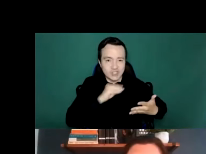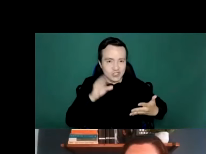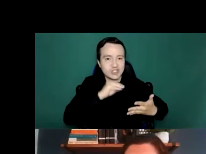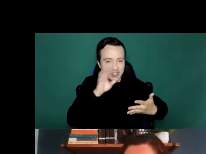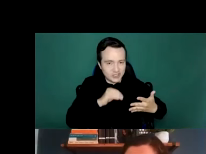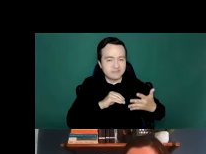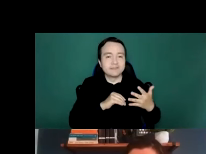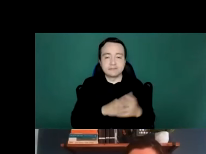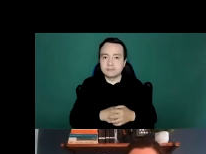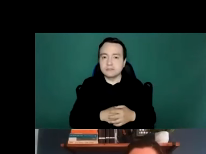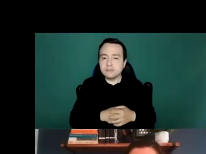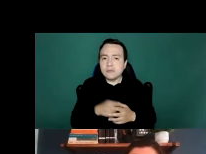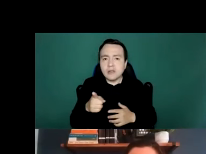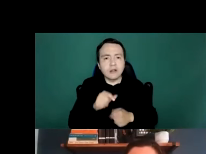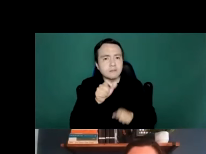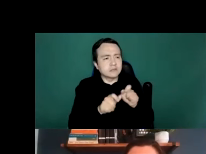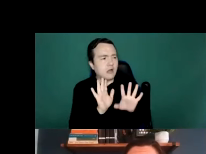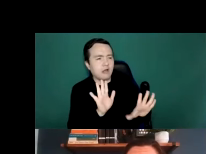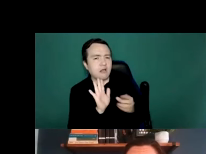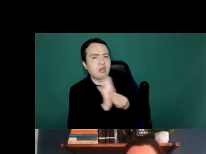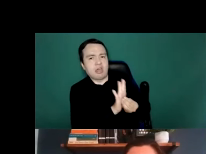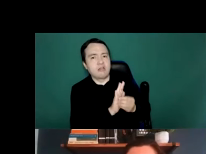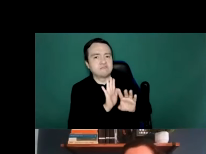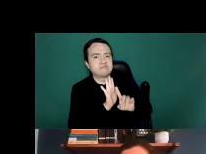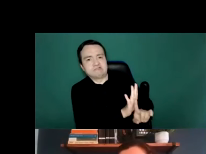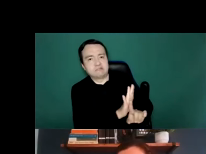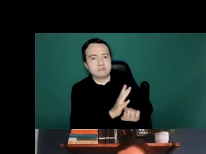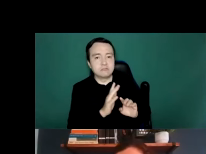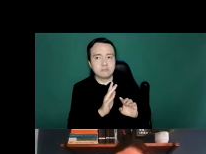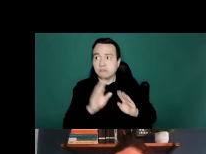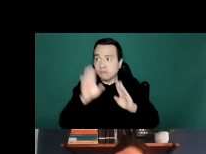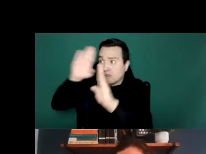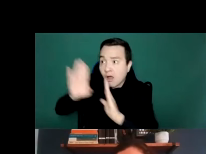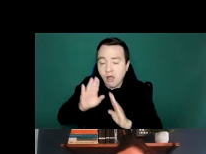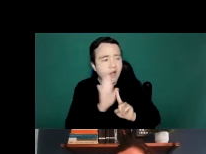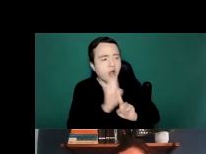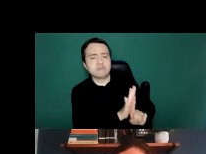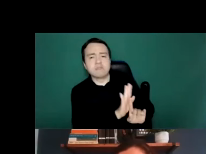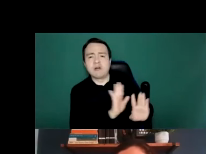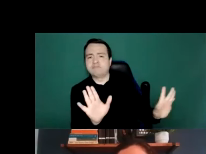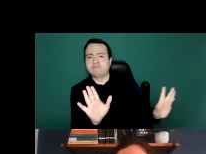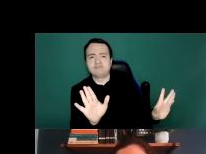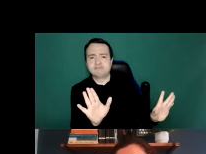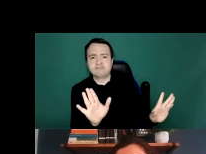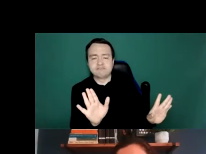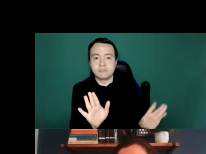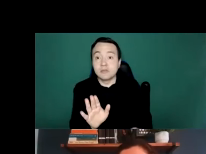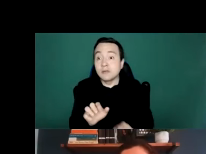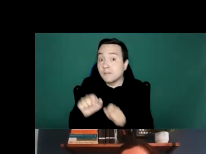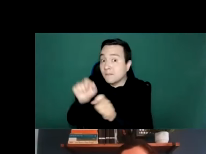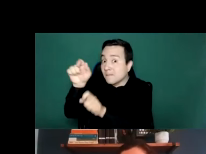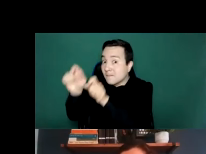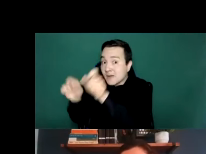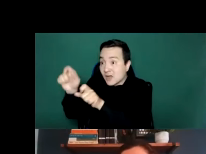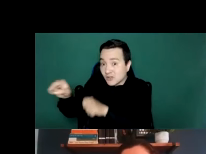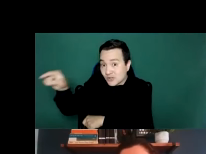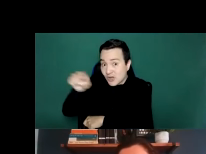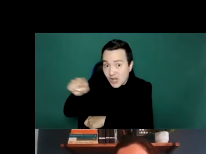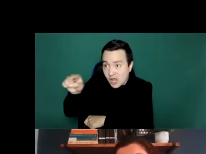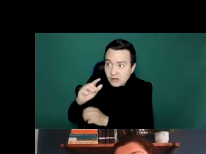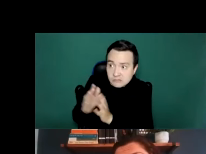maltrato que pueden estar recibiendo durante la atención de salud, por las preferencias personales que tienen las personas, por ejemplo, por la